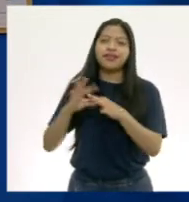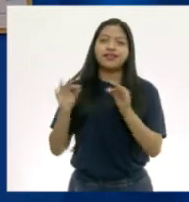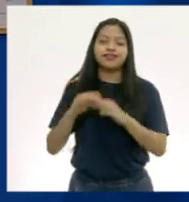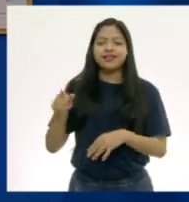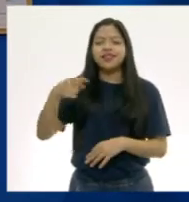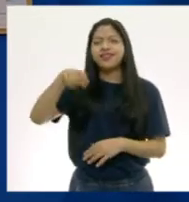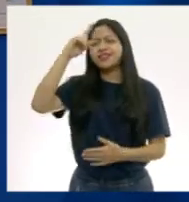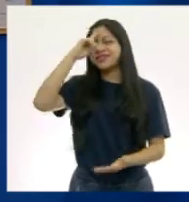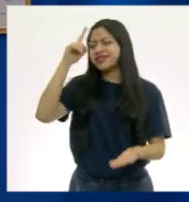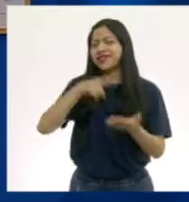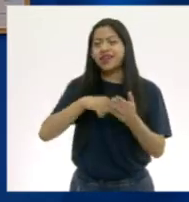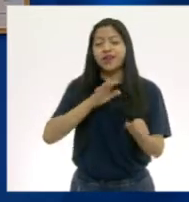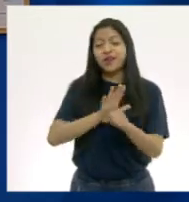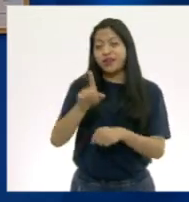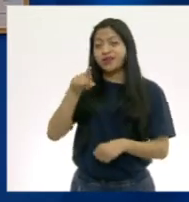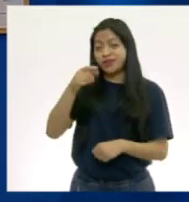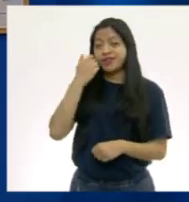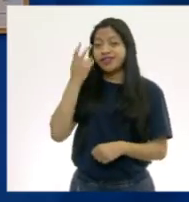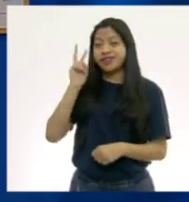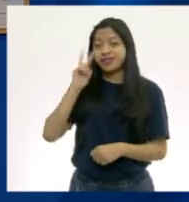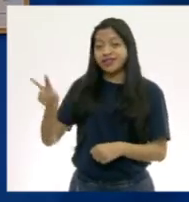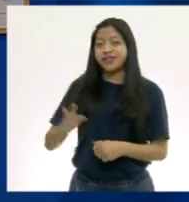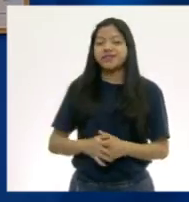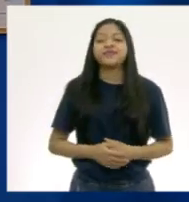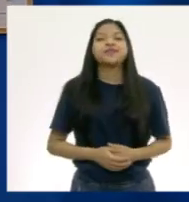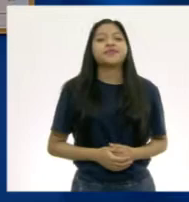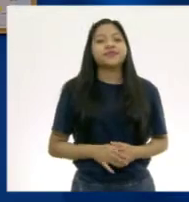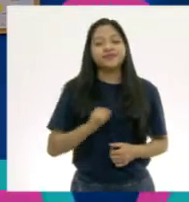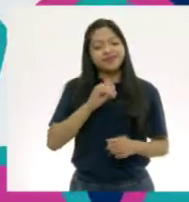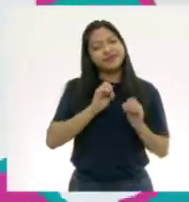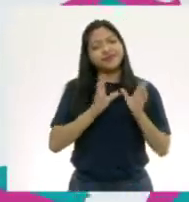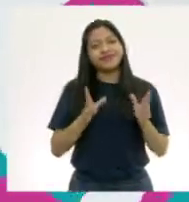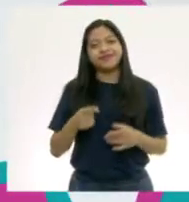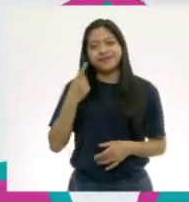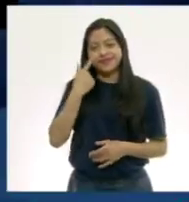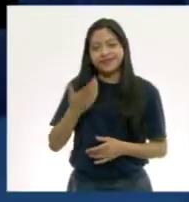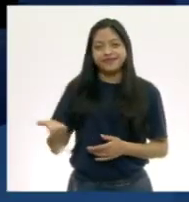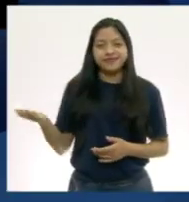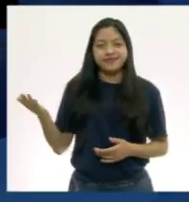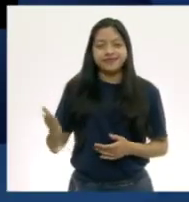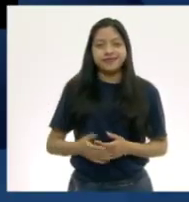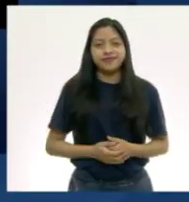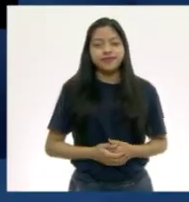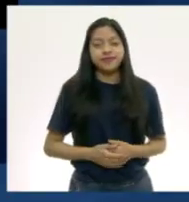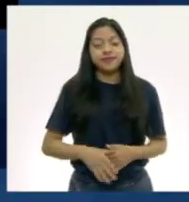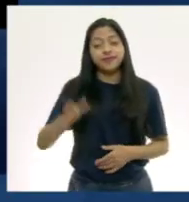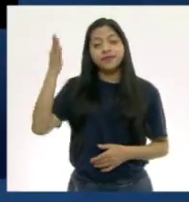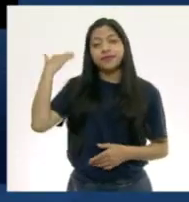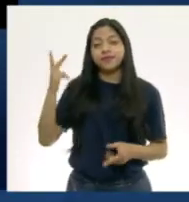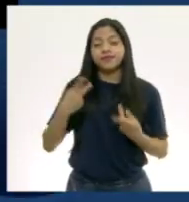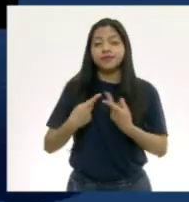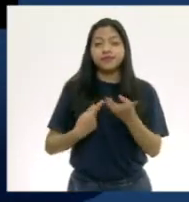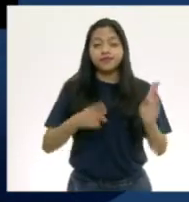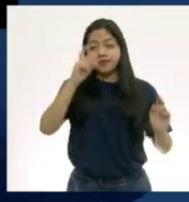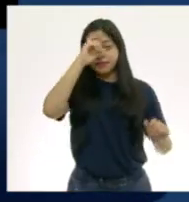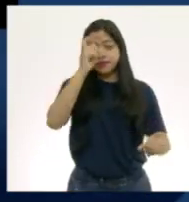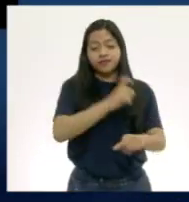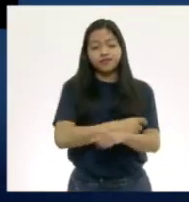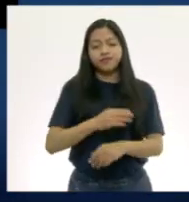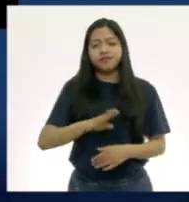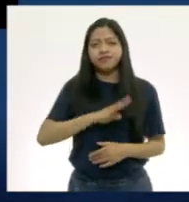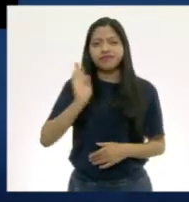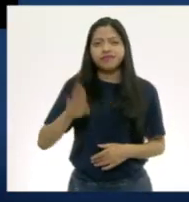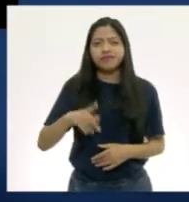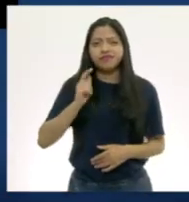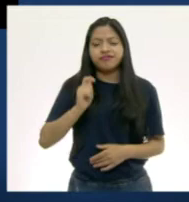creencia. ¿Te parece si lo vemos? Sí, claro. Vamos allá. Para los antiguos egipcios, la muerte era